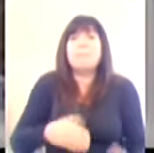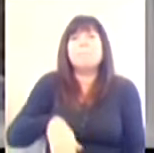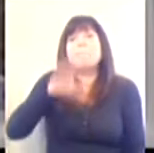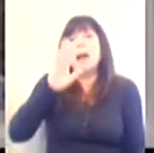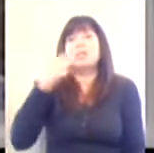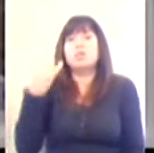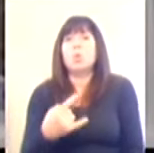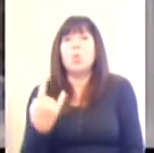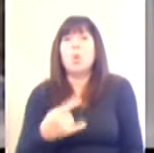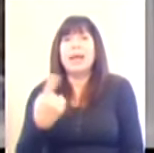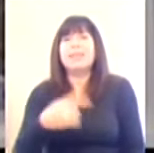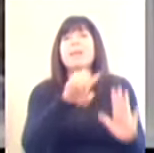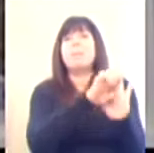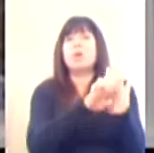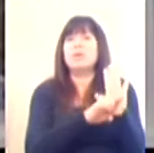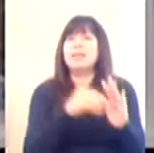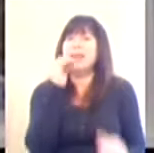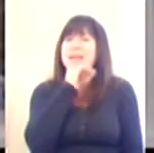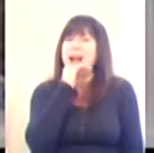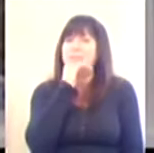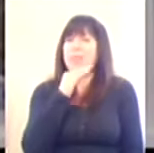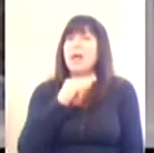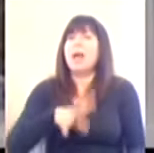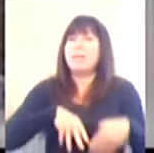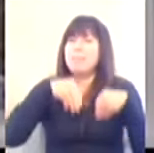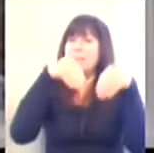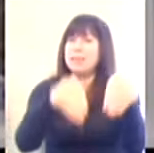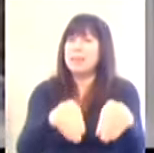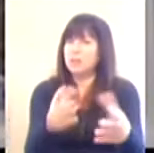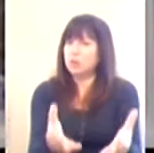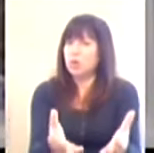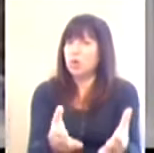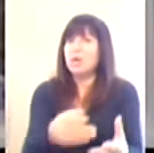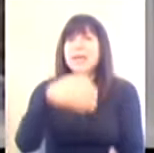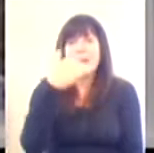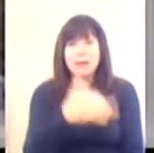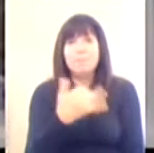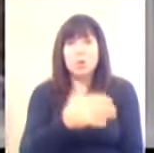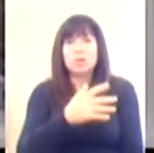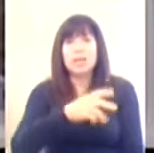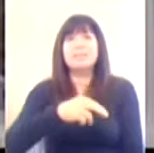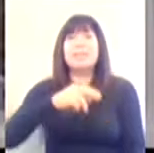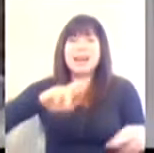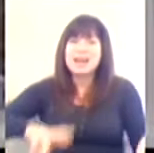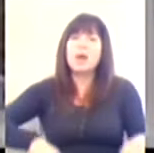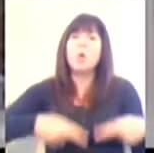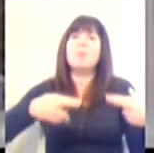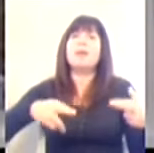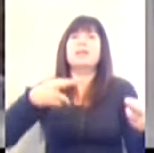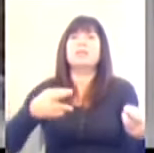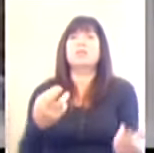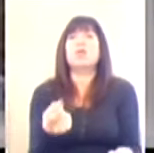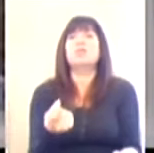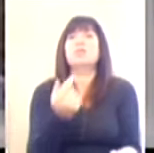cuya rápida implementación juegan un rol clave en una reactivación sustentable y verde